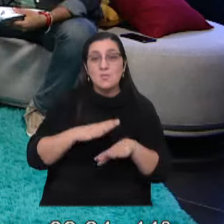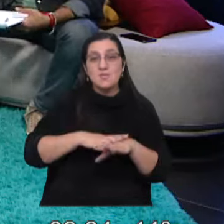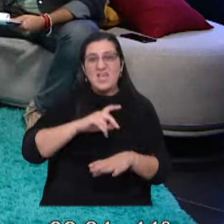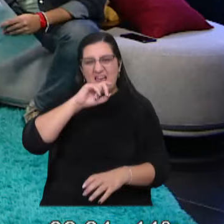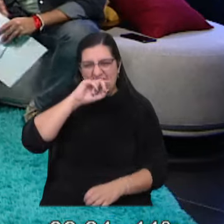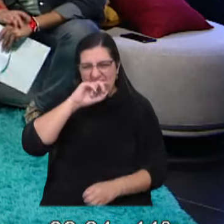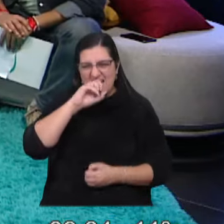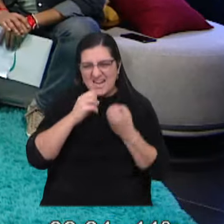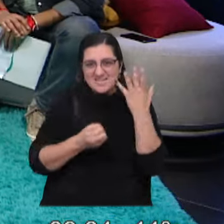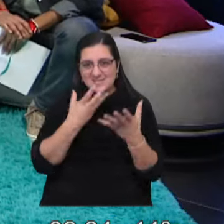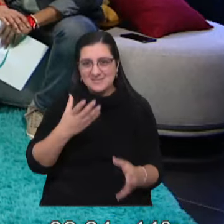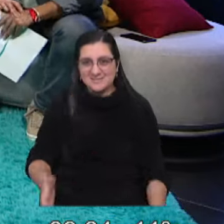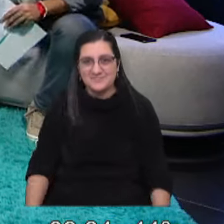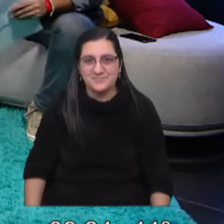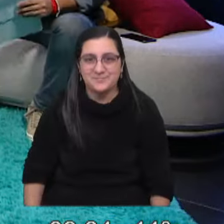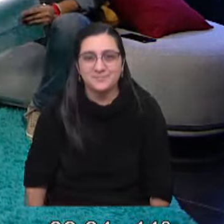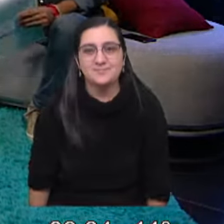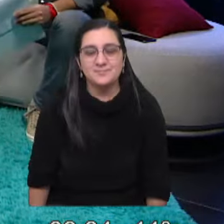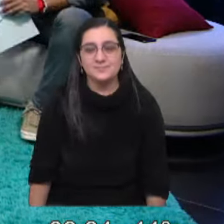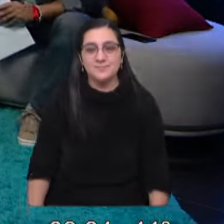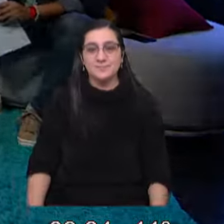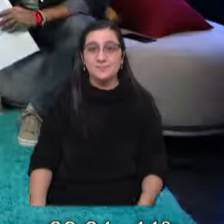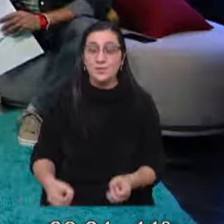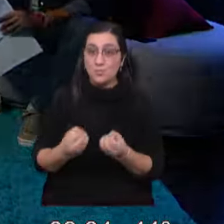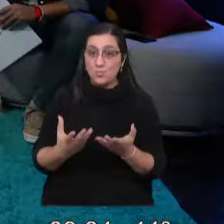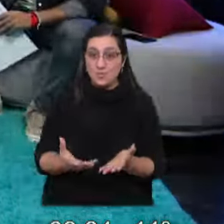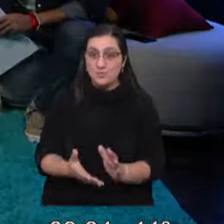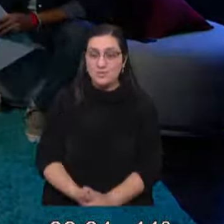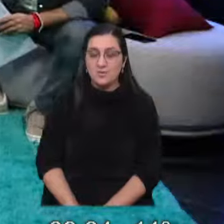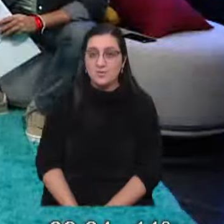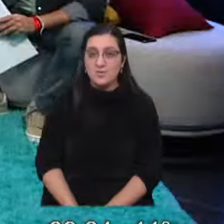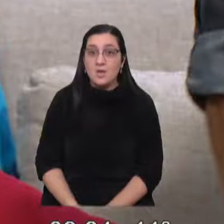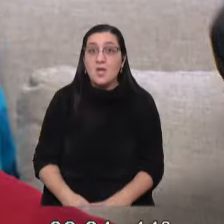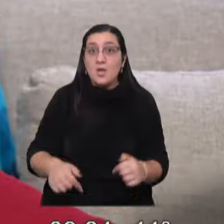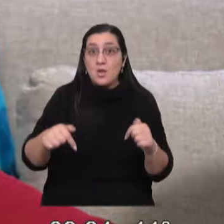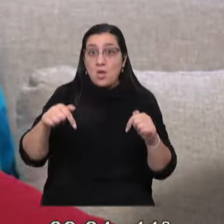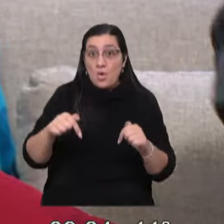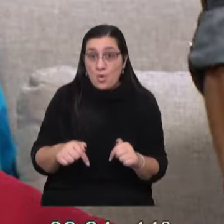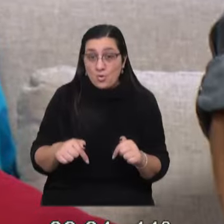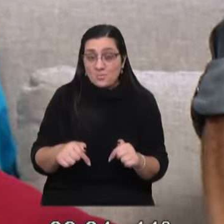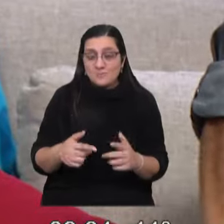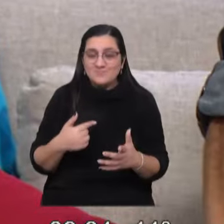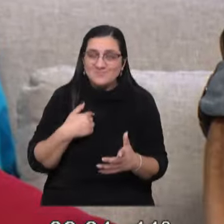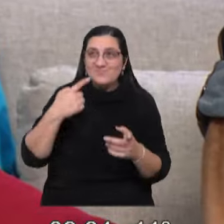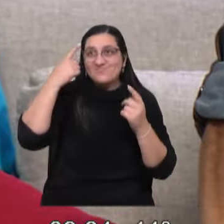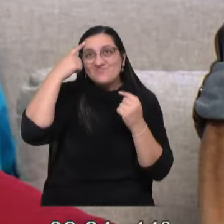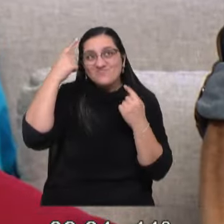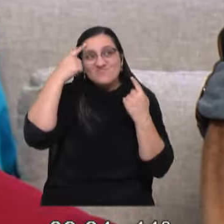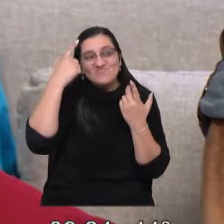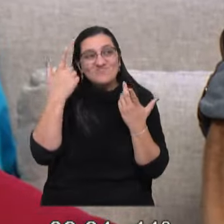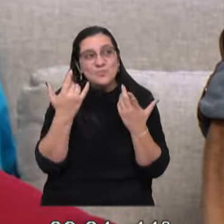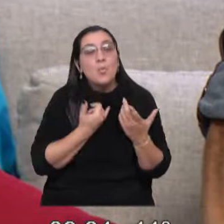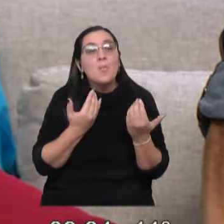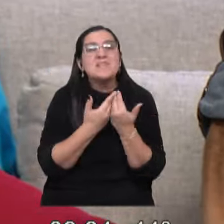descargas en Ciudad viva bueno y la descarga de hoy este me estaba pensando en cómo comenzar en